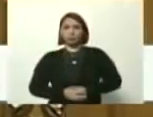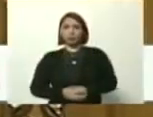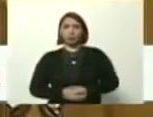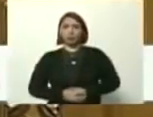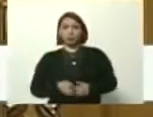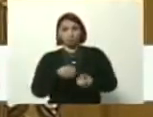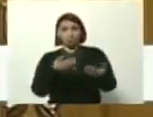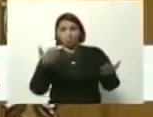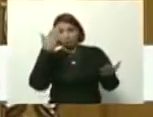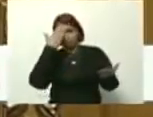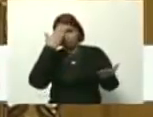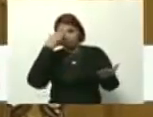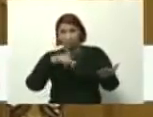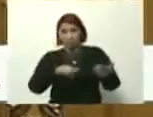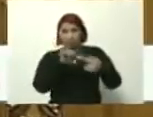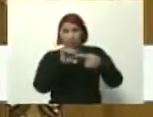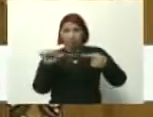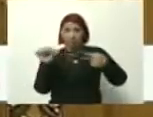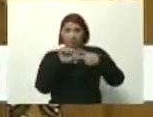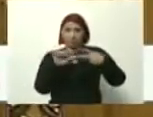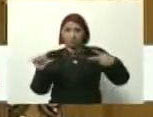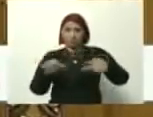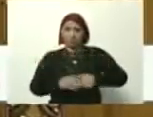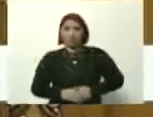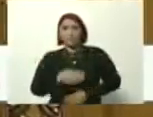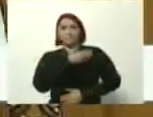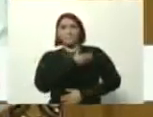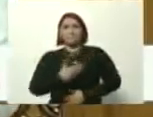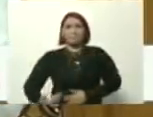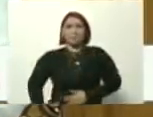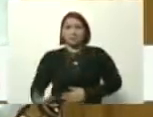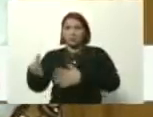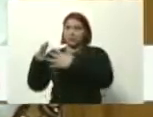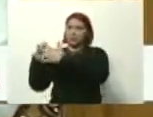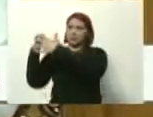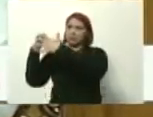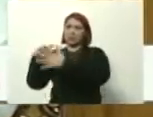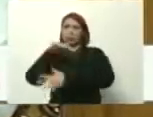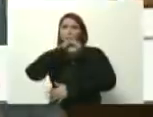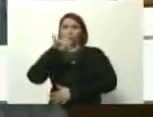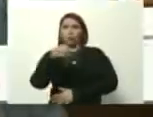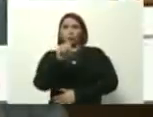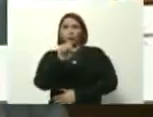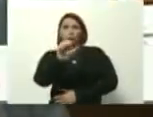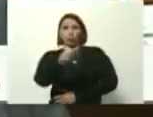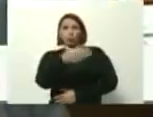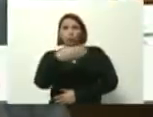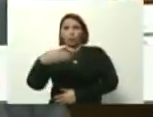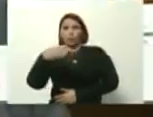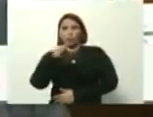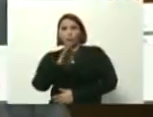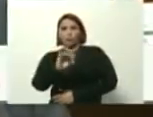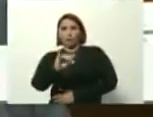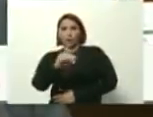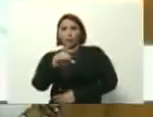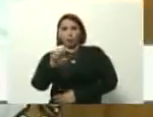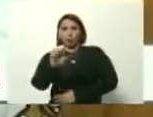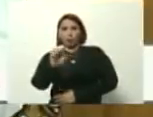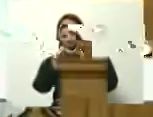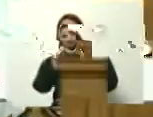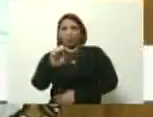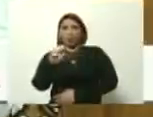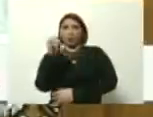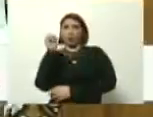Ustedes saben que esta semana el presidente de los Estados Unidos, Joe Biden, hizo una conferencia mundial,